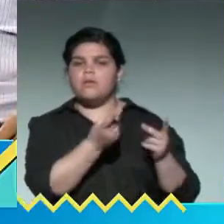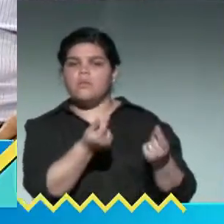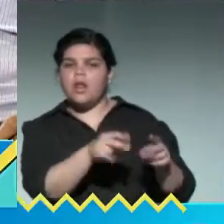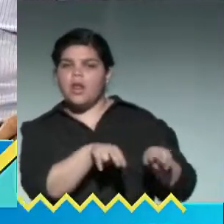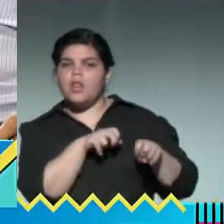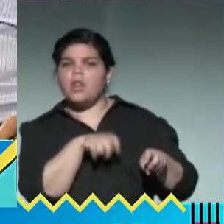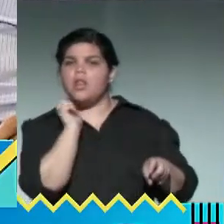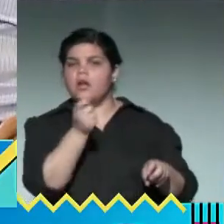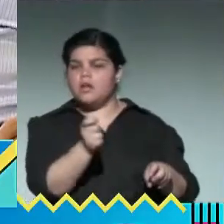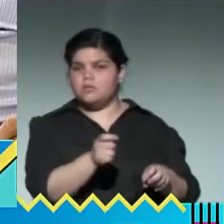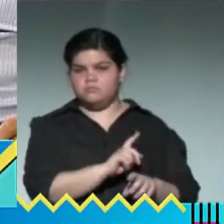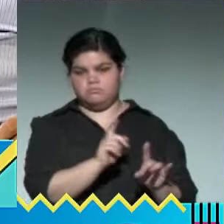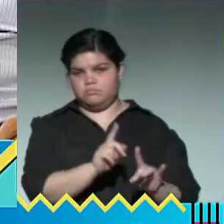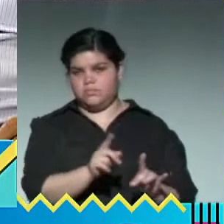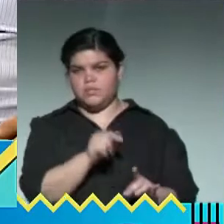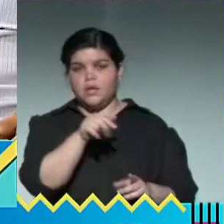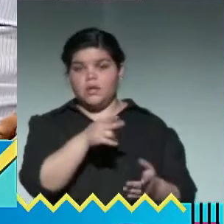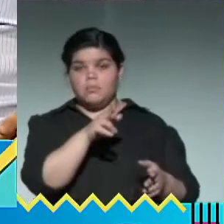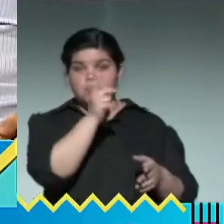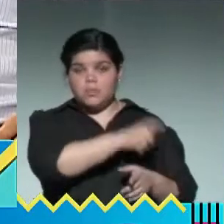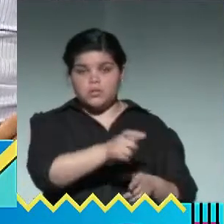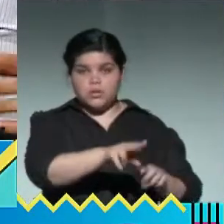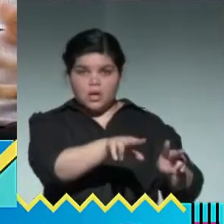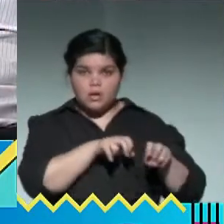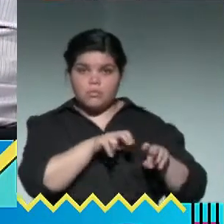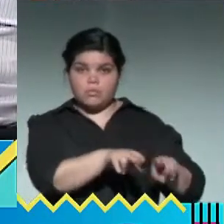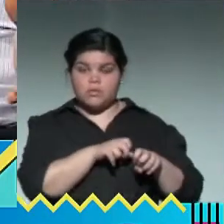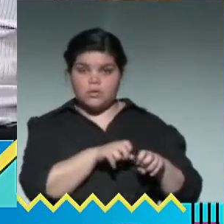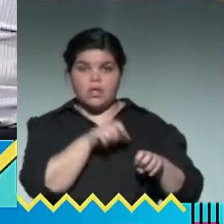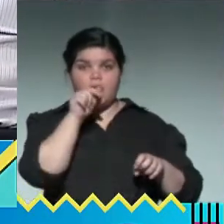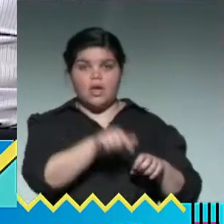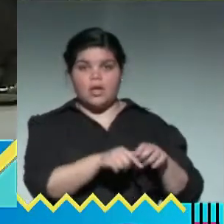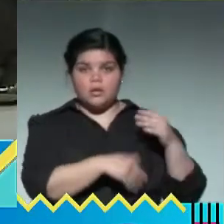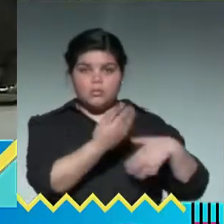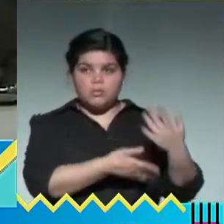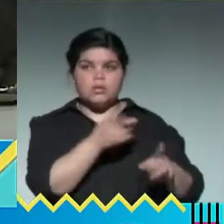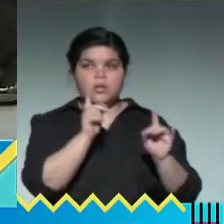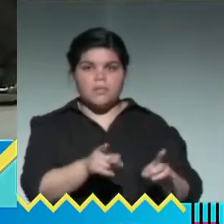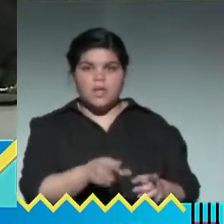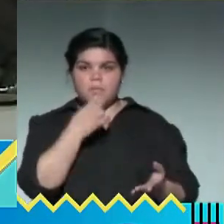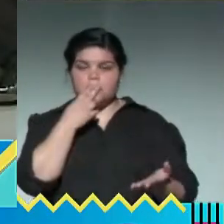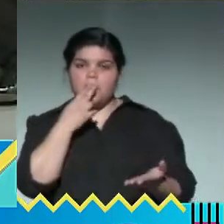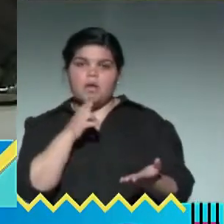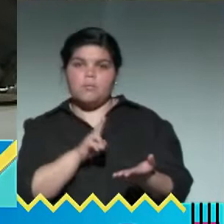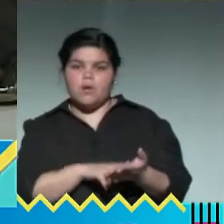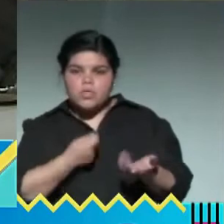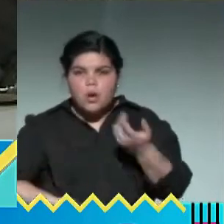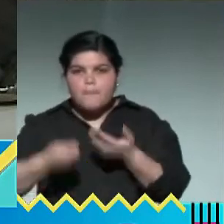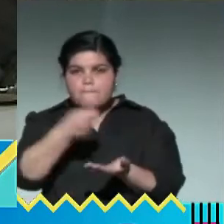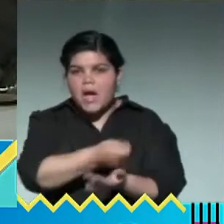no solamente las personas que tributan, sino que Argentina tiene un gran problema, que es toda la evasión que tenemos y la economía en negro.